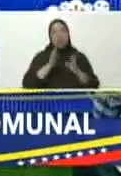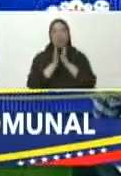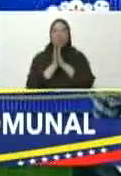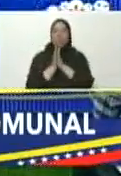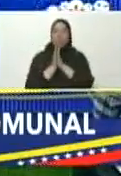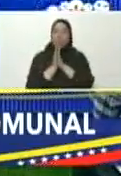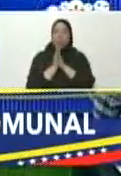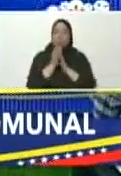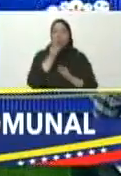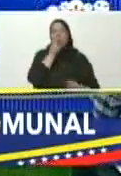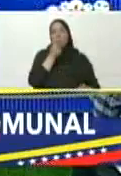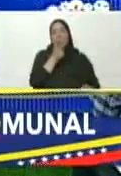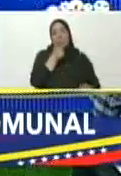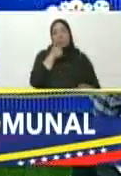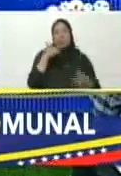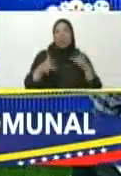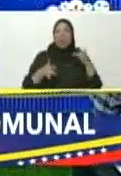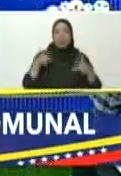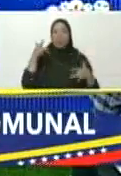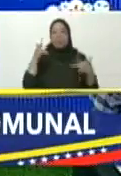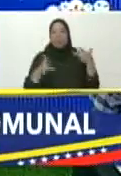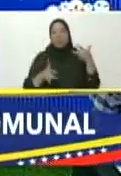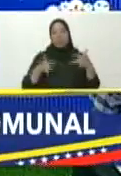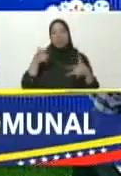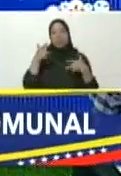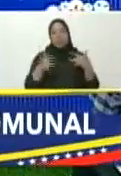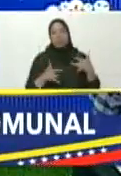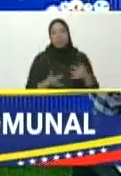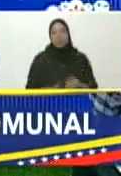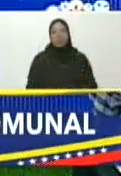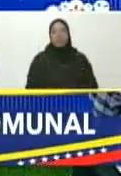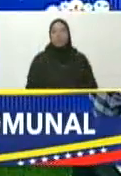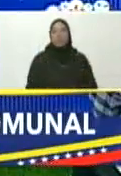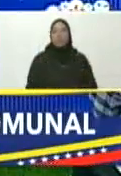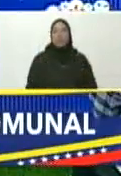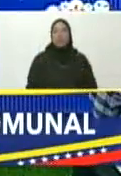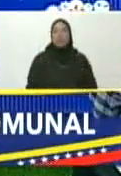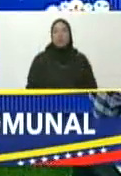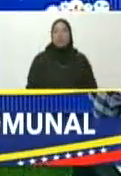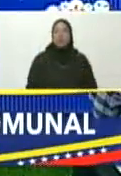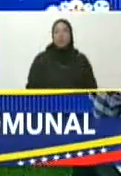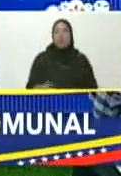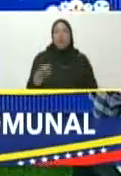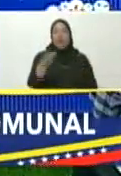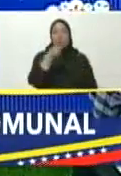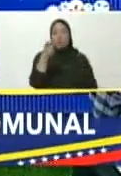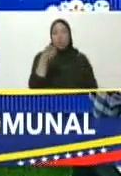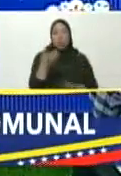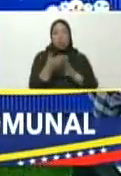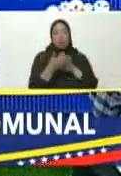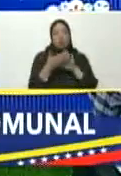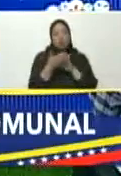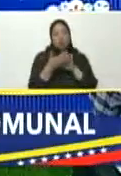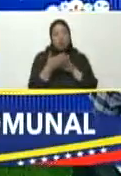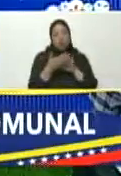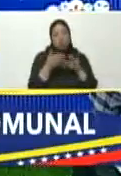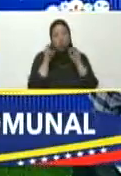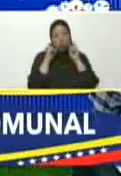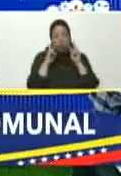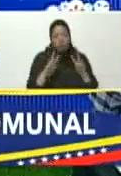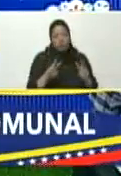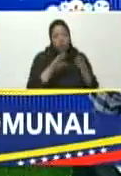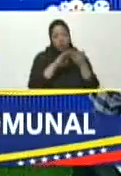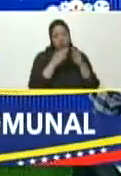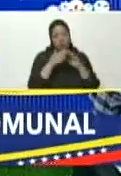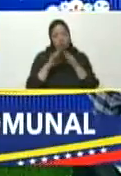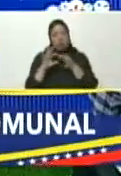verdad ha sido muy bonita compartir aquí con la gente, ver el mapa de soluciones de la comunidad, ver cómo